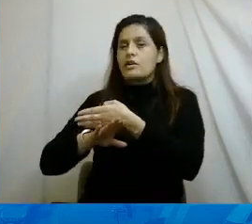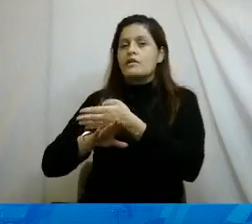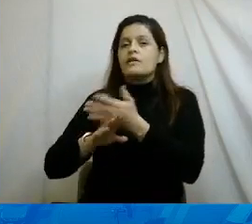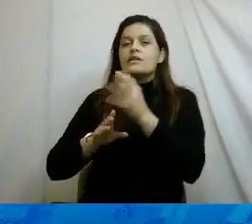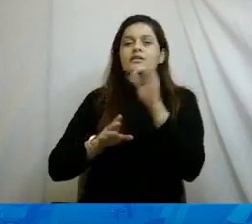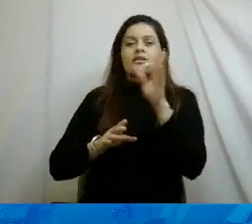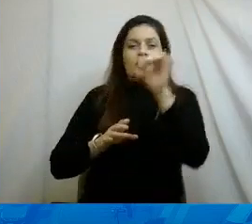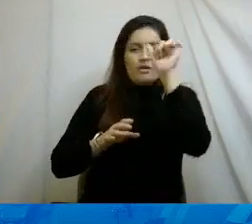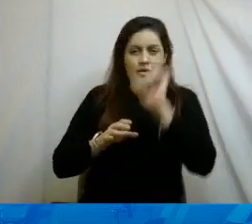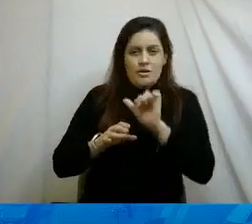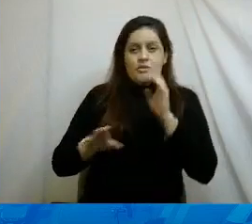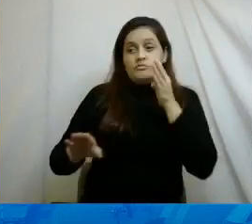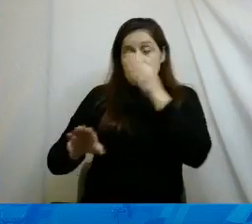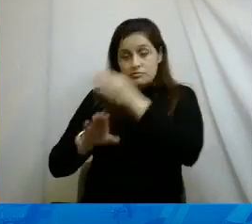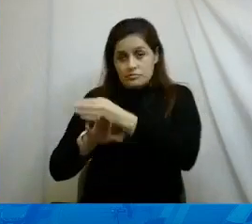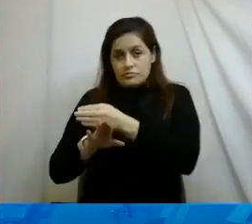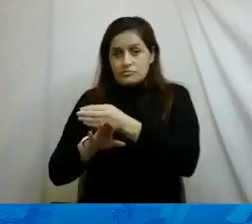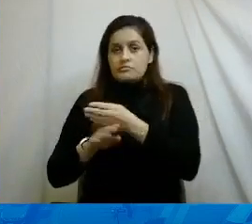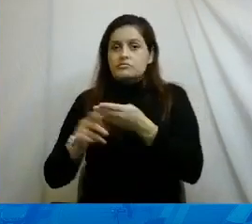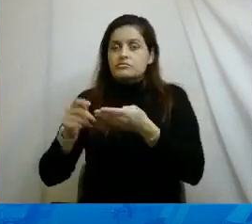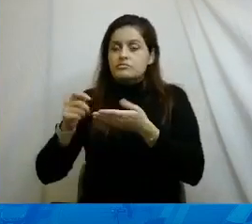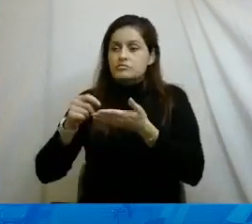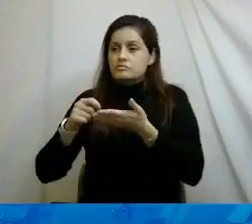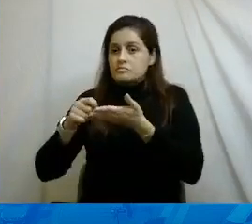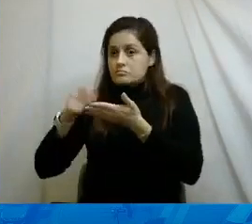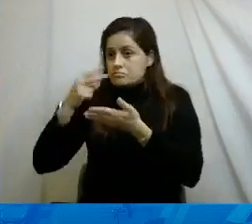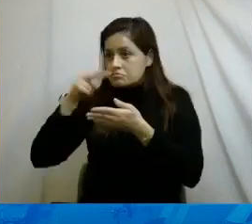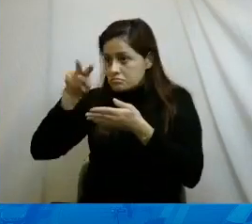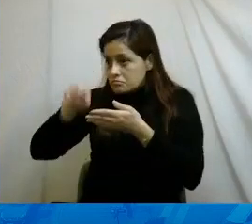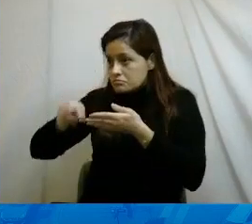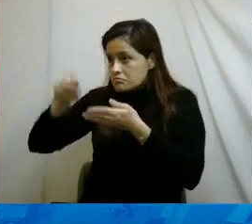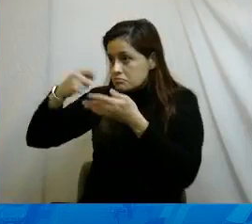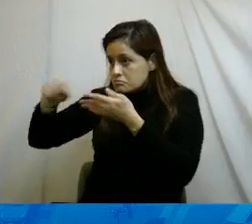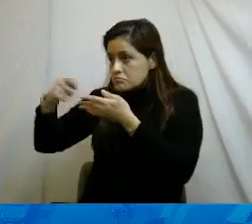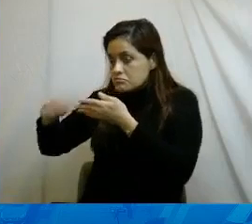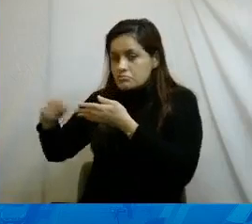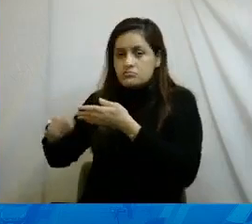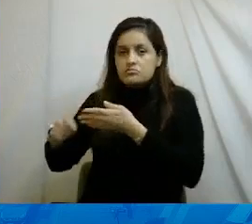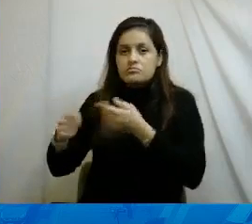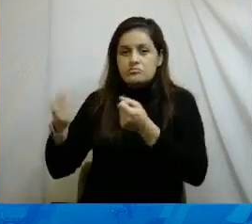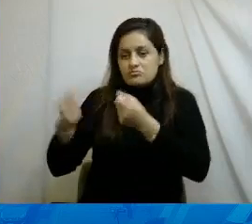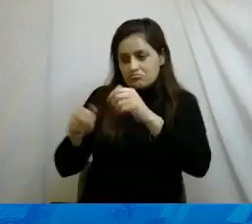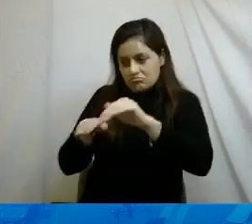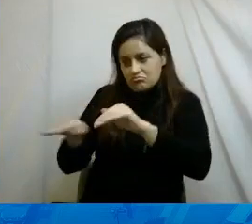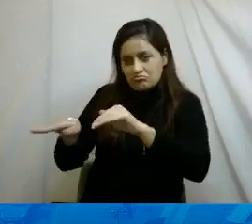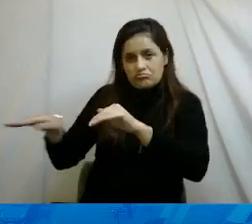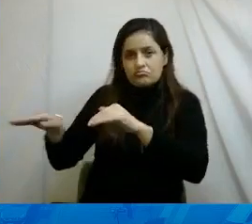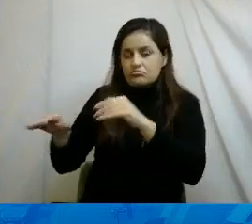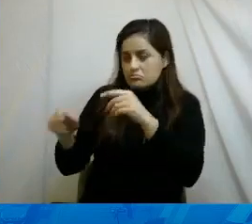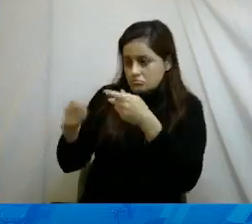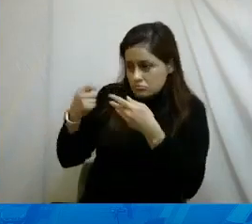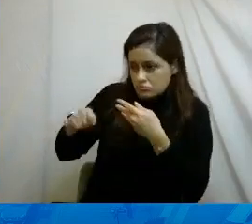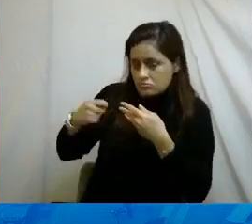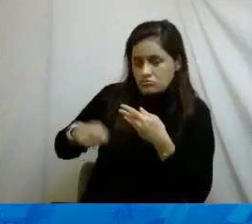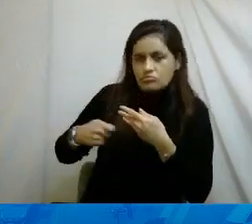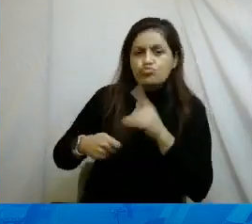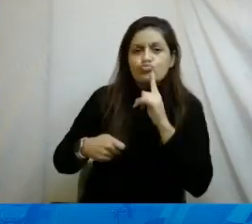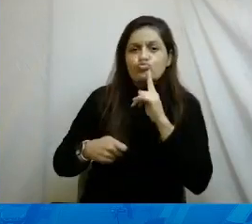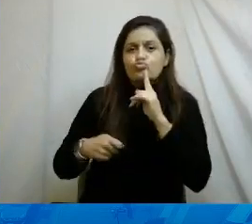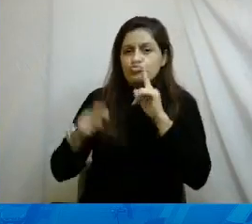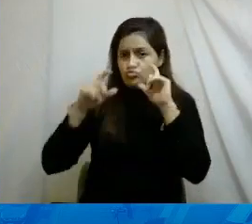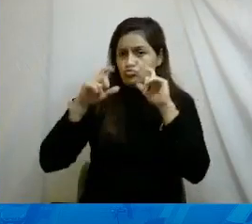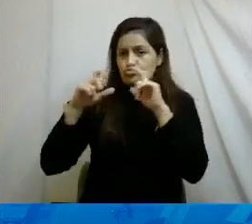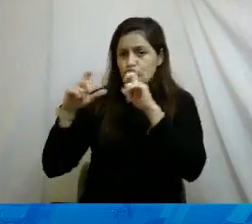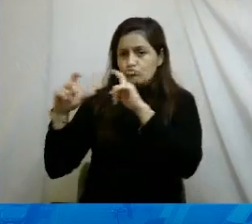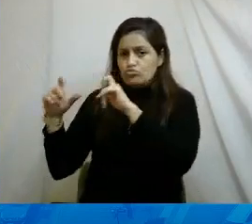los reportes de fiscalización, las fotografías cuando están también, el tipo de móvil, los funcionarios y